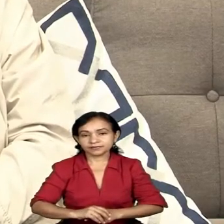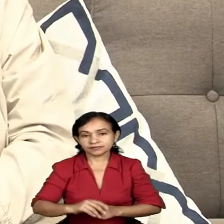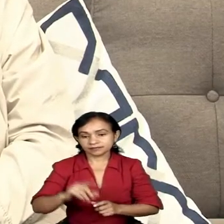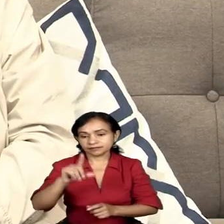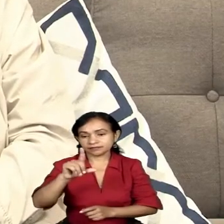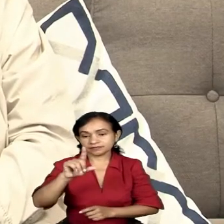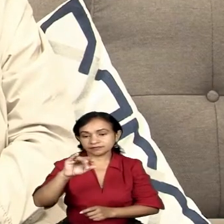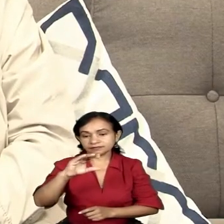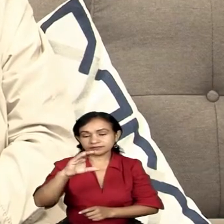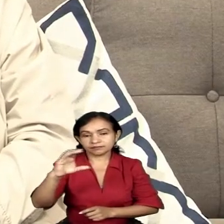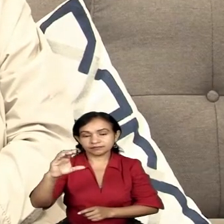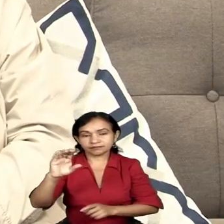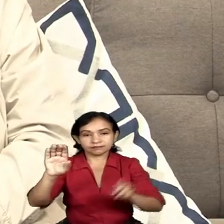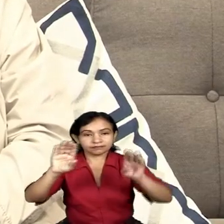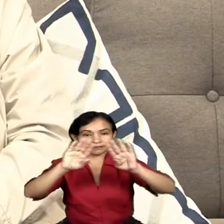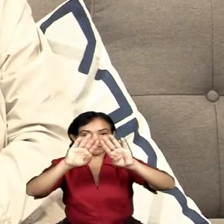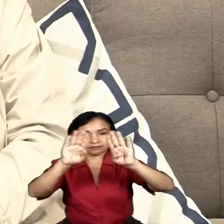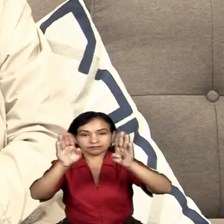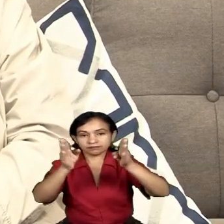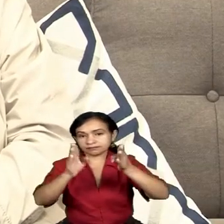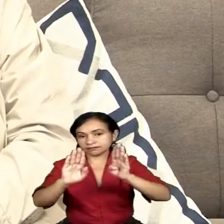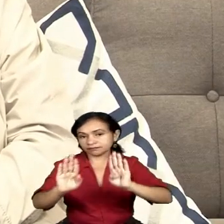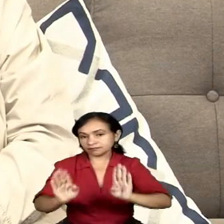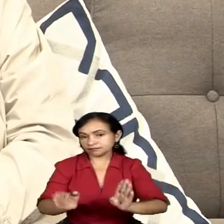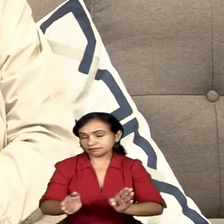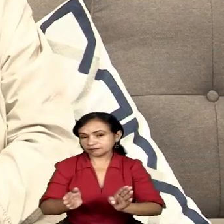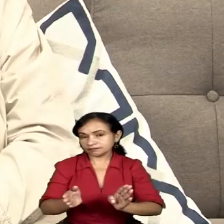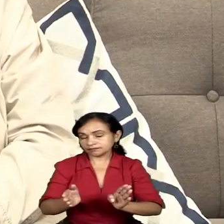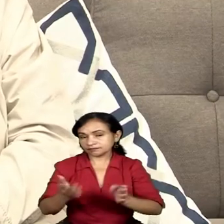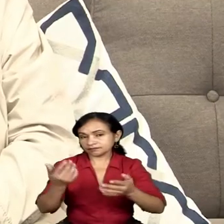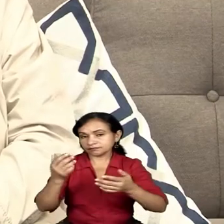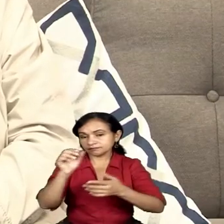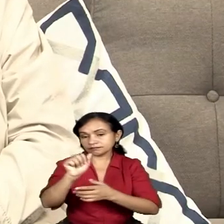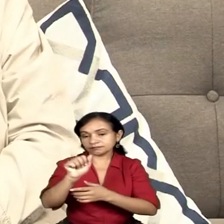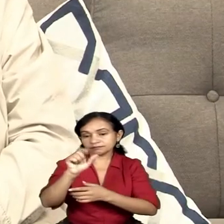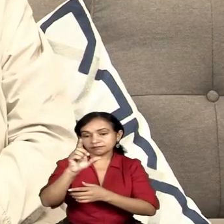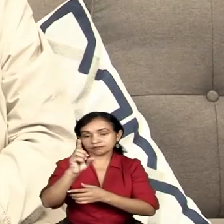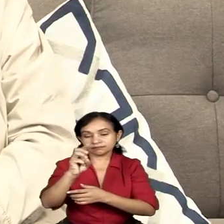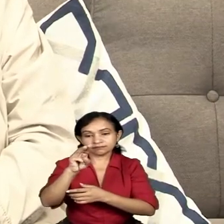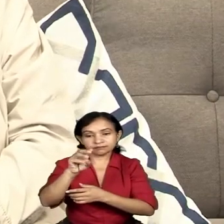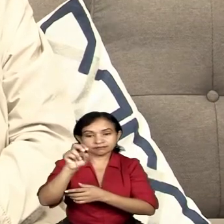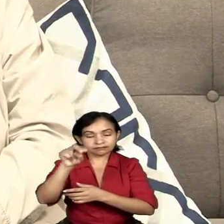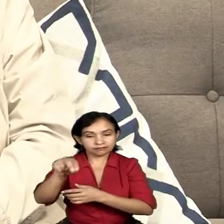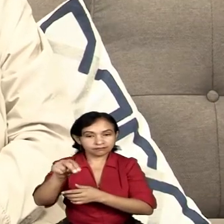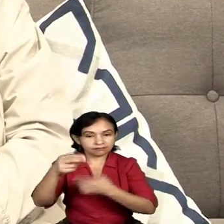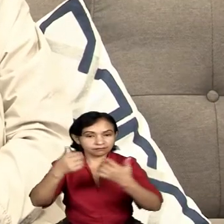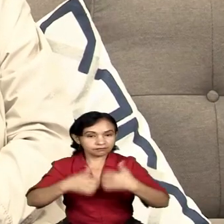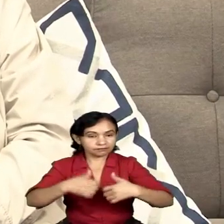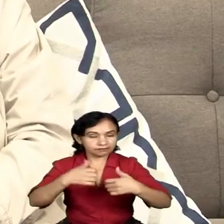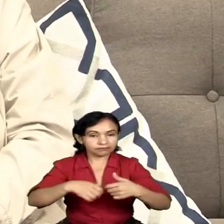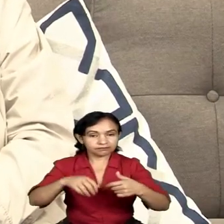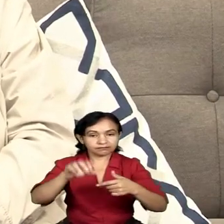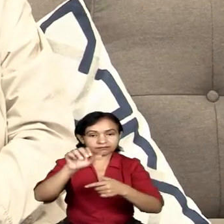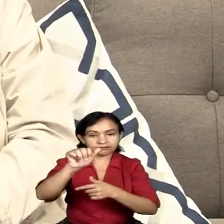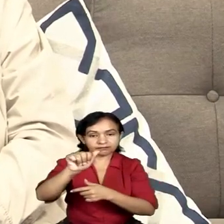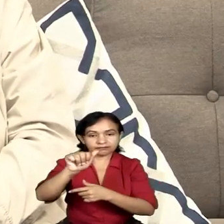licenciada, que es graduada en Administración de Empresa y Comunicación, Liana Astorga,